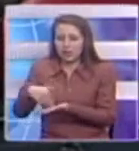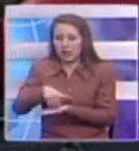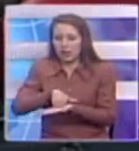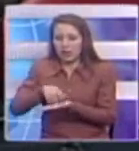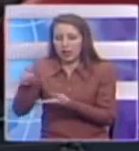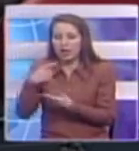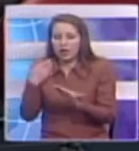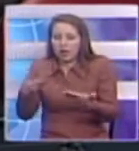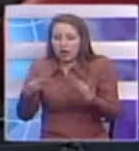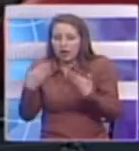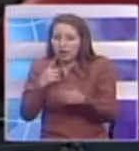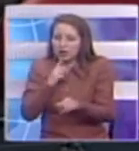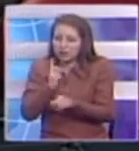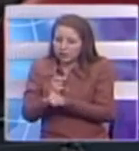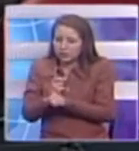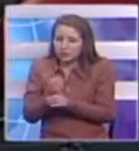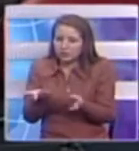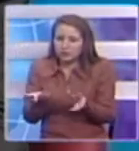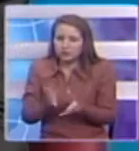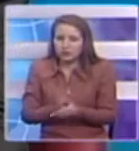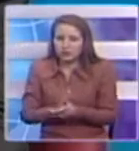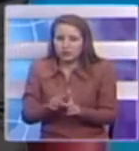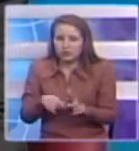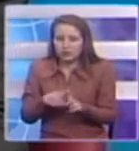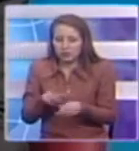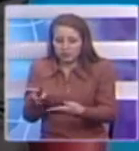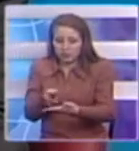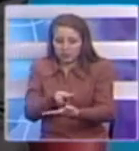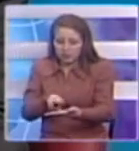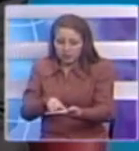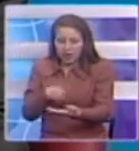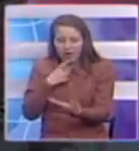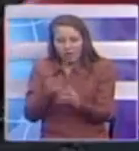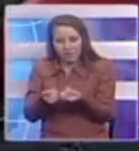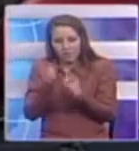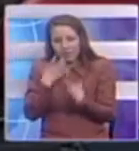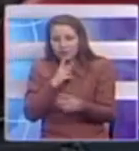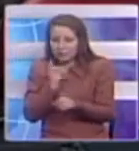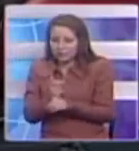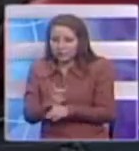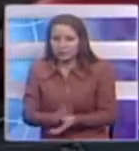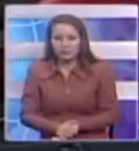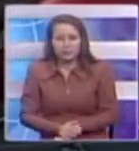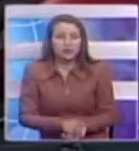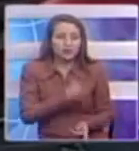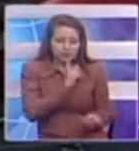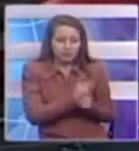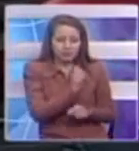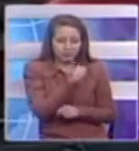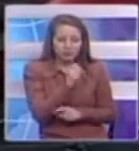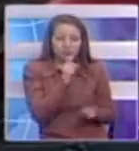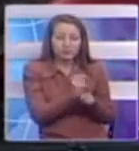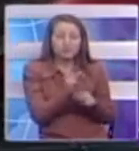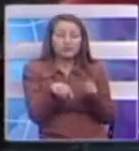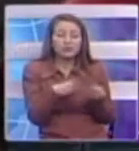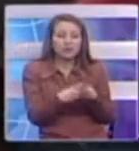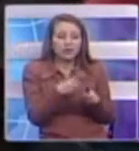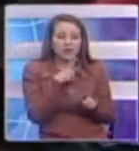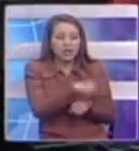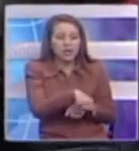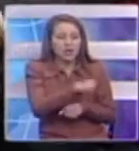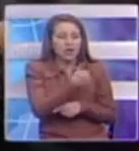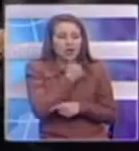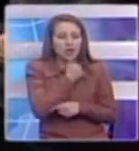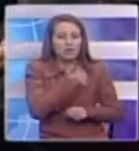de Guayaquil. ¿Tan cierto resulta cuando uno lee esta clase de informaciones? Sí, es muy cierto, porque la fuente de agua